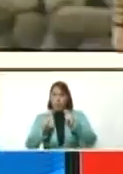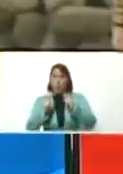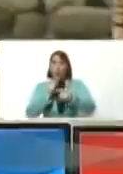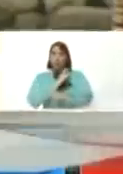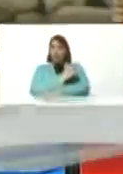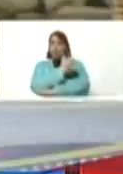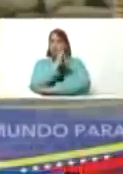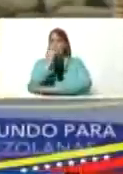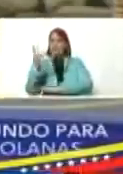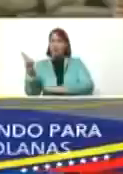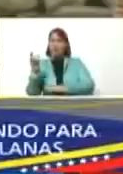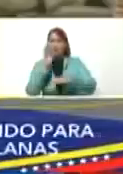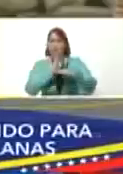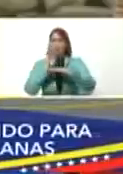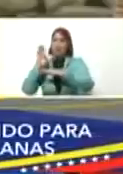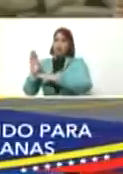ecológico,